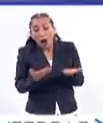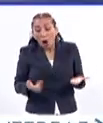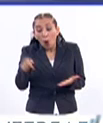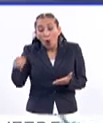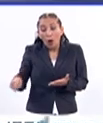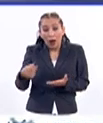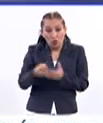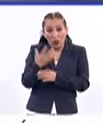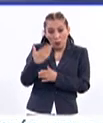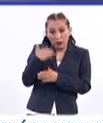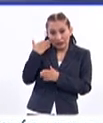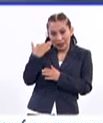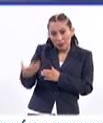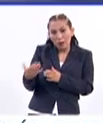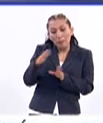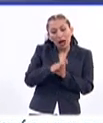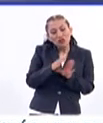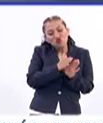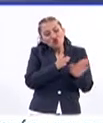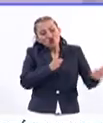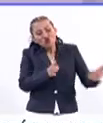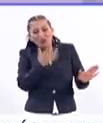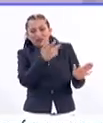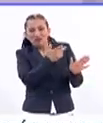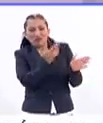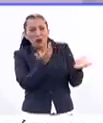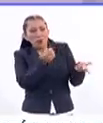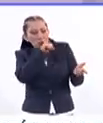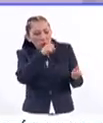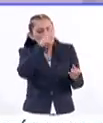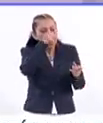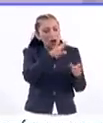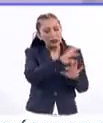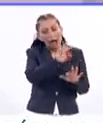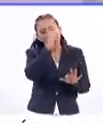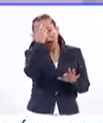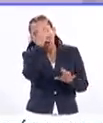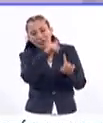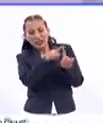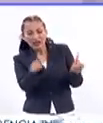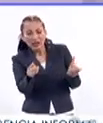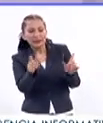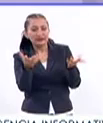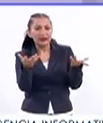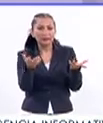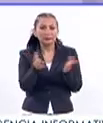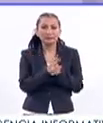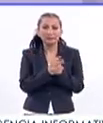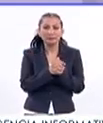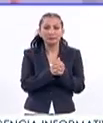actual que estamos viviendo, ya más alejado de los nacionalismos, ya reconociendo diferencias como pues las de los